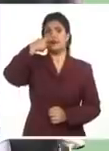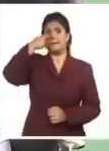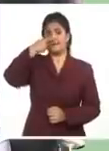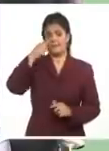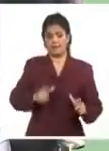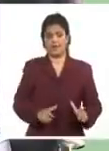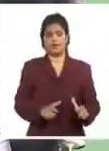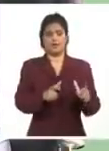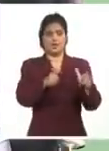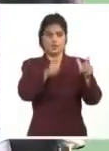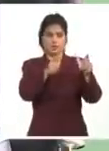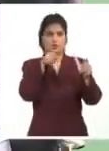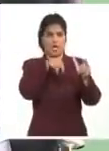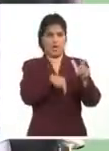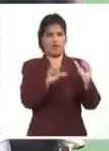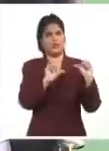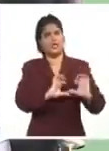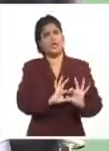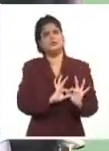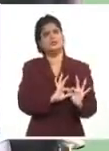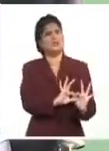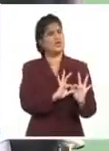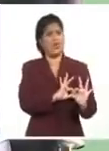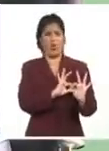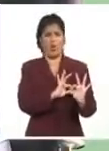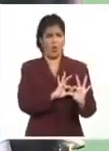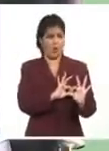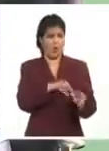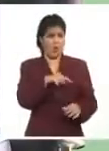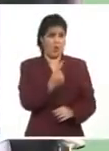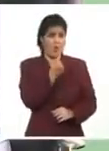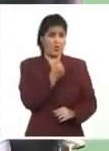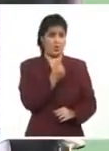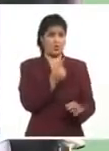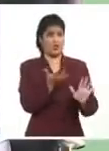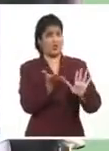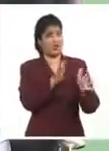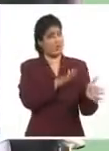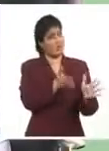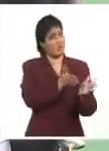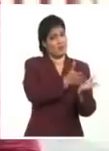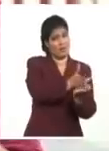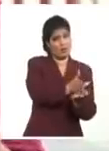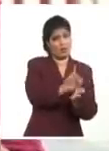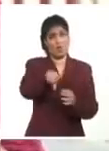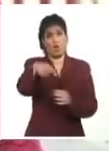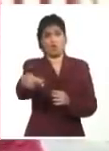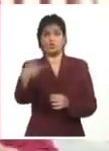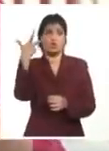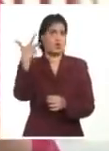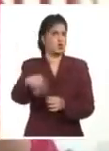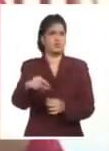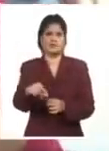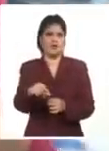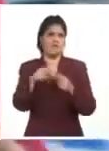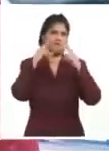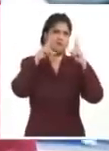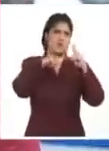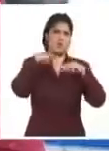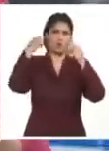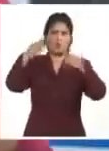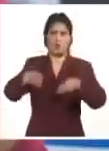que están reportados de crítico. Uno de ellos crítico estable y el otro crítico inestable. En próximas emisiones contaremos